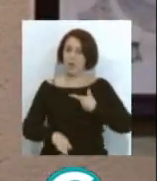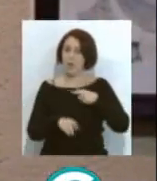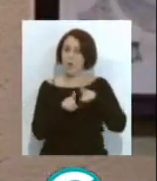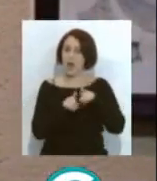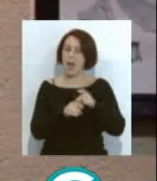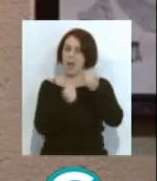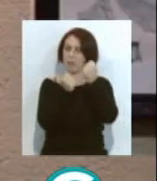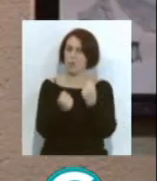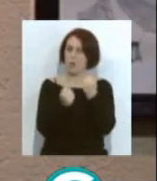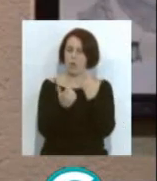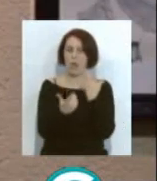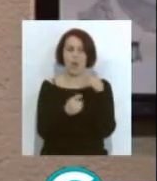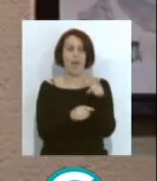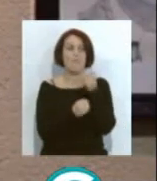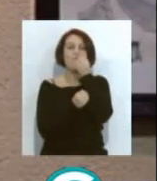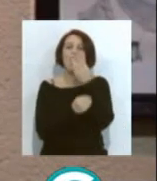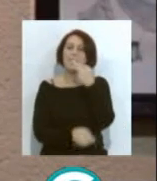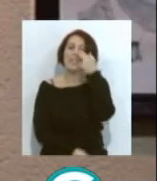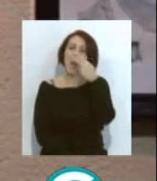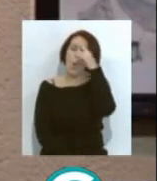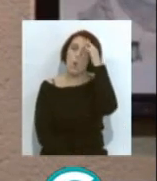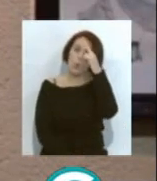institucional de bien de interés cultural